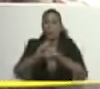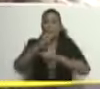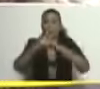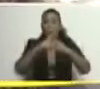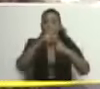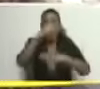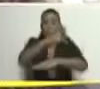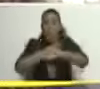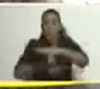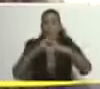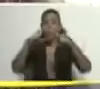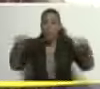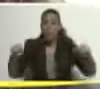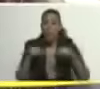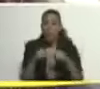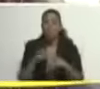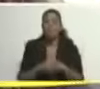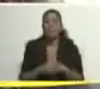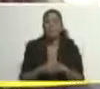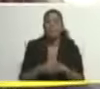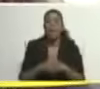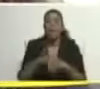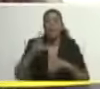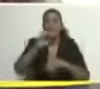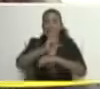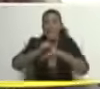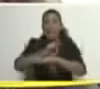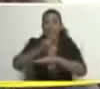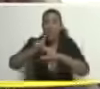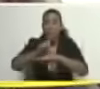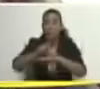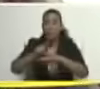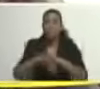Antigua y Barbuda, Santa Lucía,